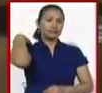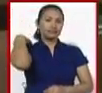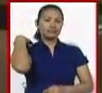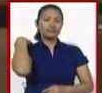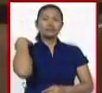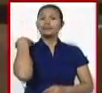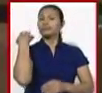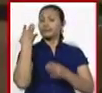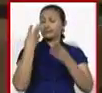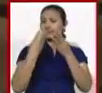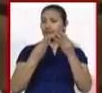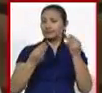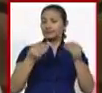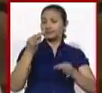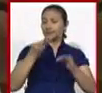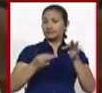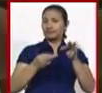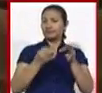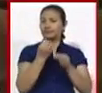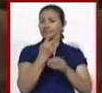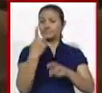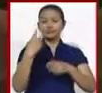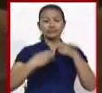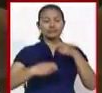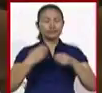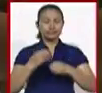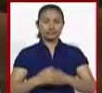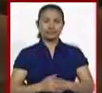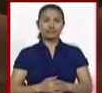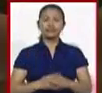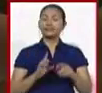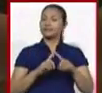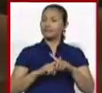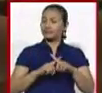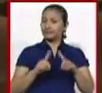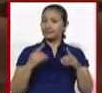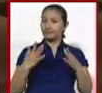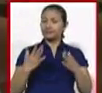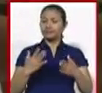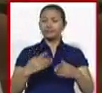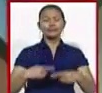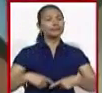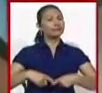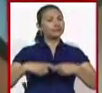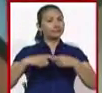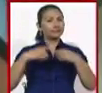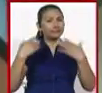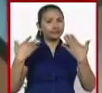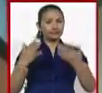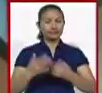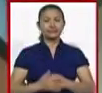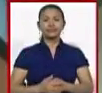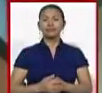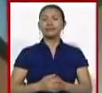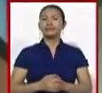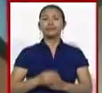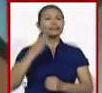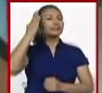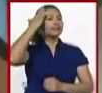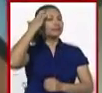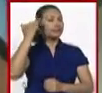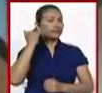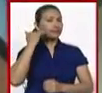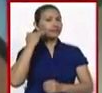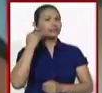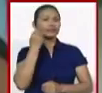descartar definitivamente si tiene o no algún tipo de lesión. Prácticamente ella ya está de alta. Por las graves lesiones en la cabeza, la